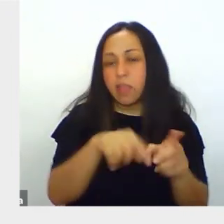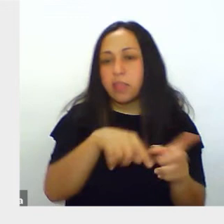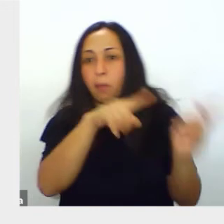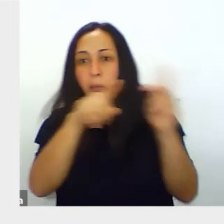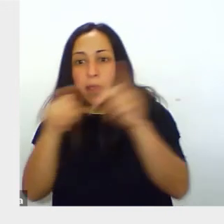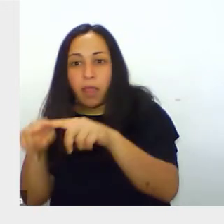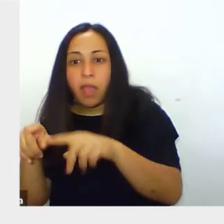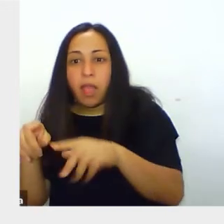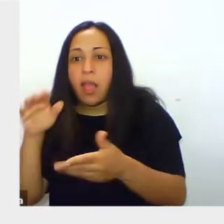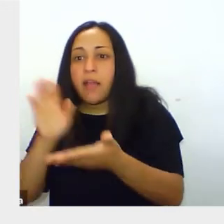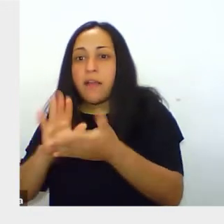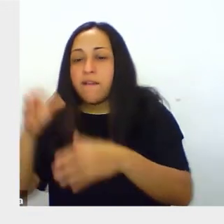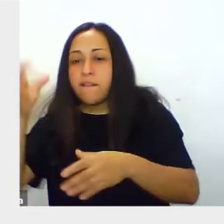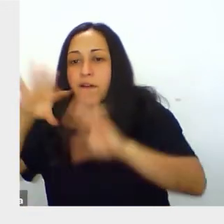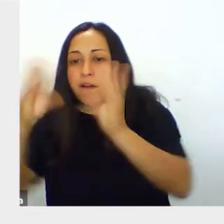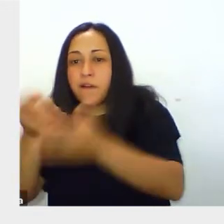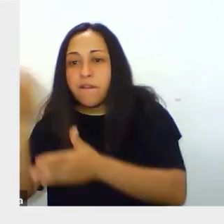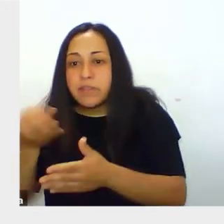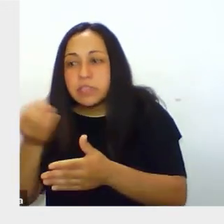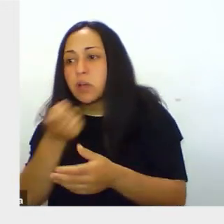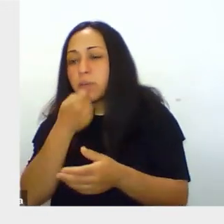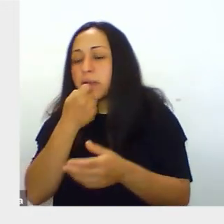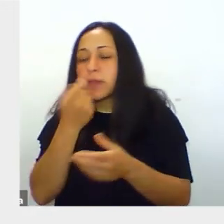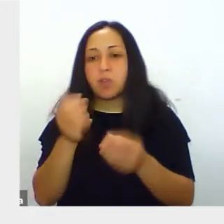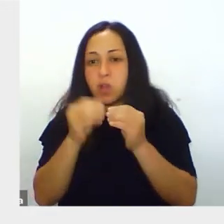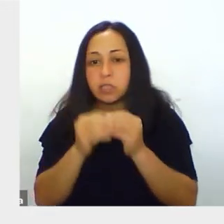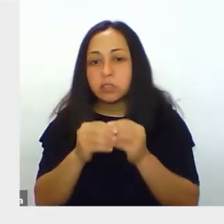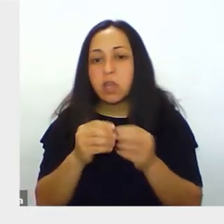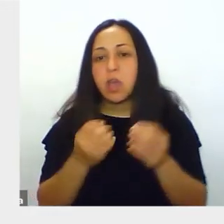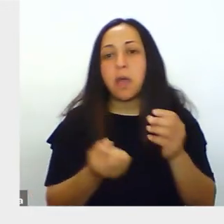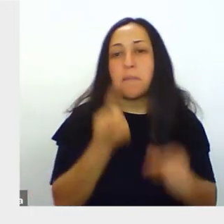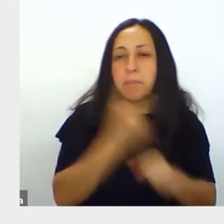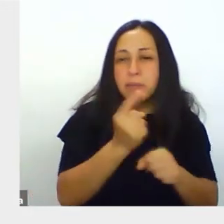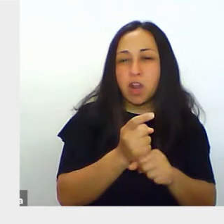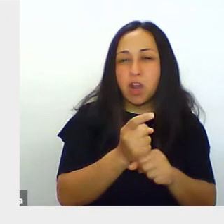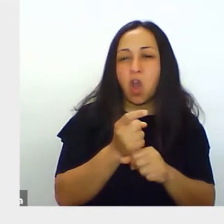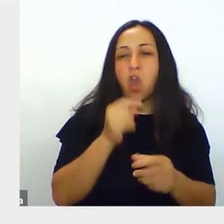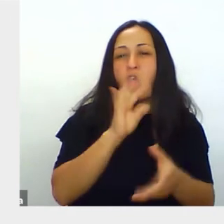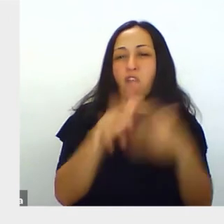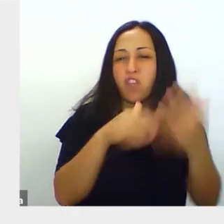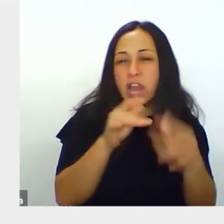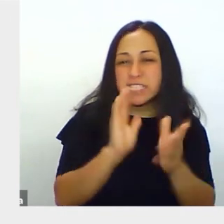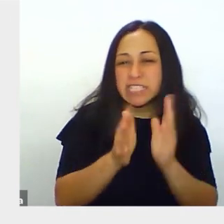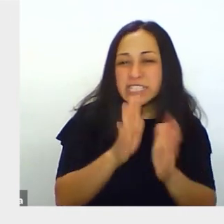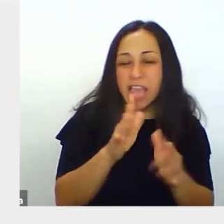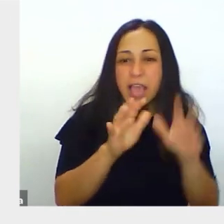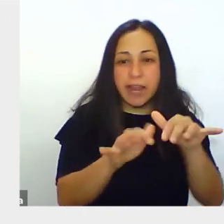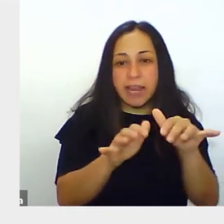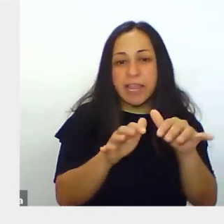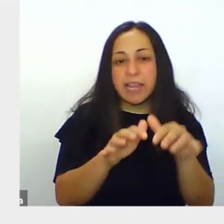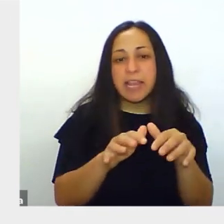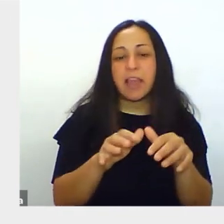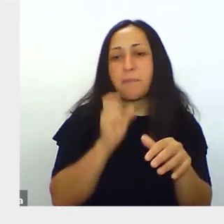físico. Muchas veces hemos escuchado de casos donde la violencia empezó en línea y por este tema de que